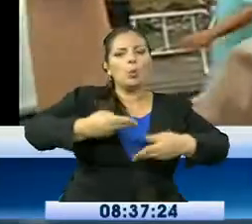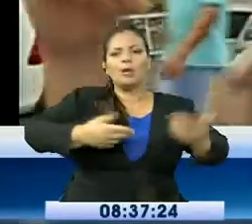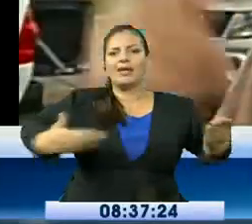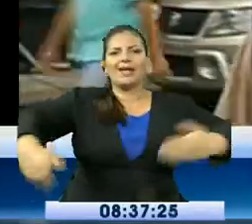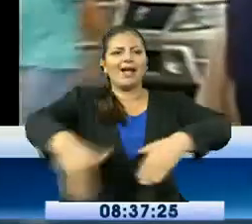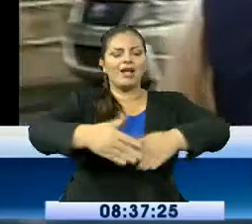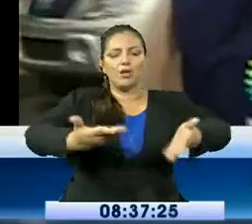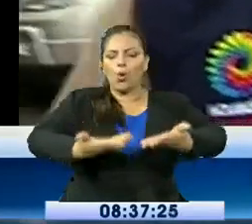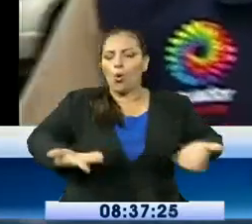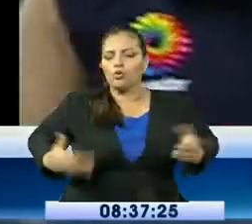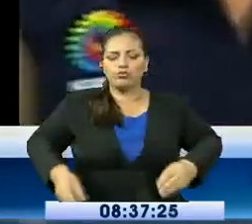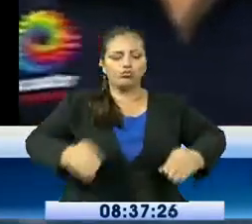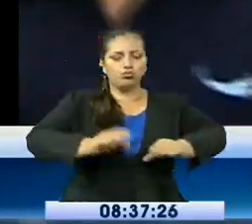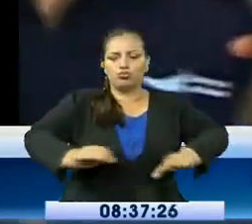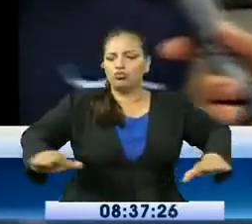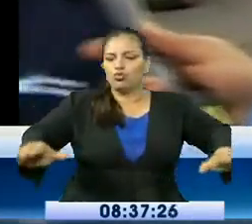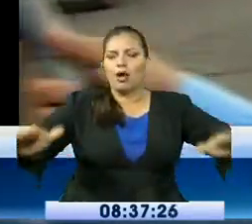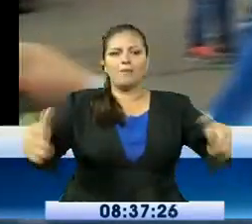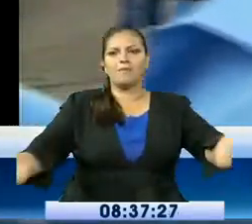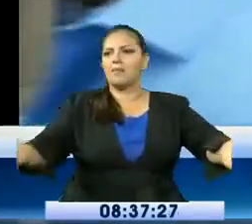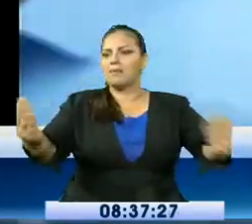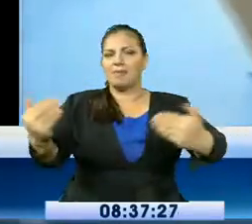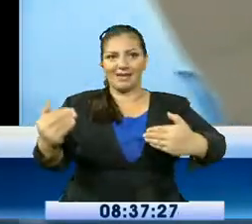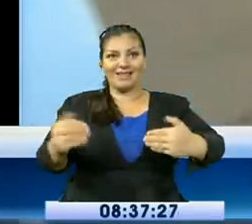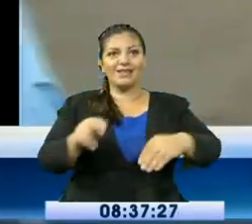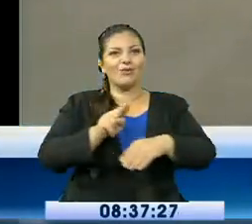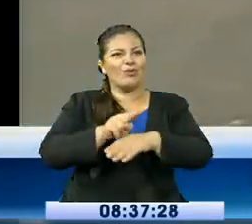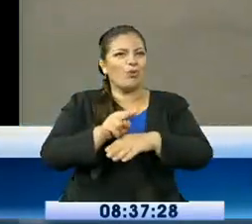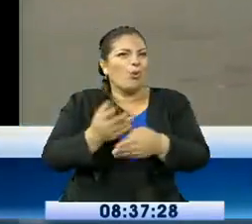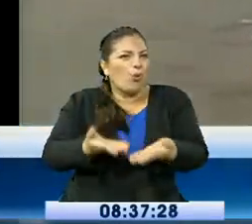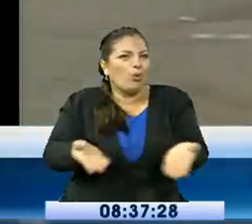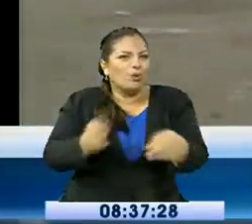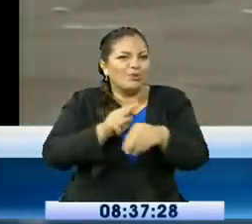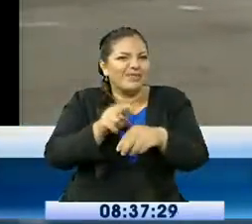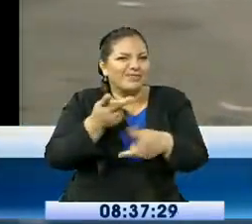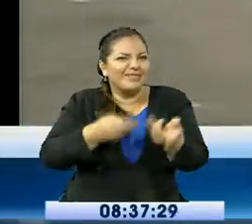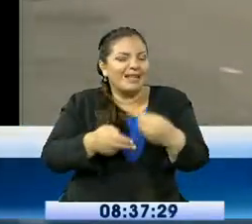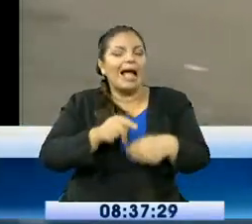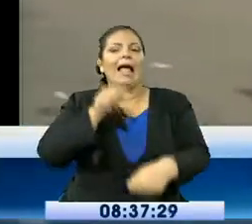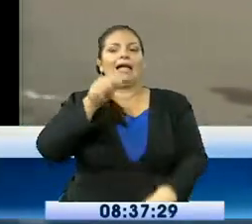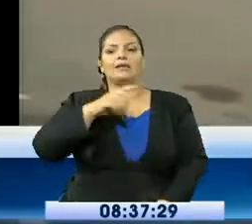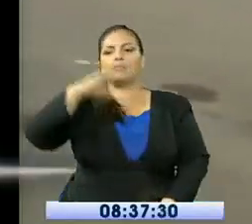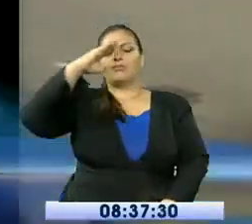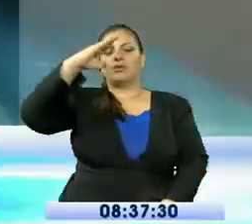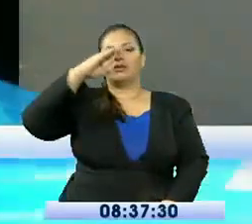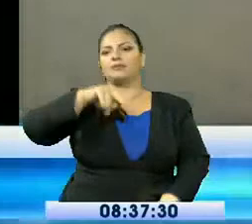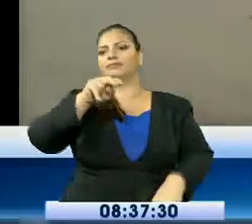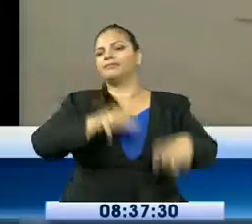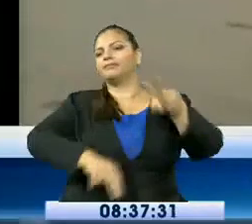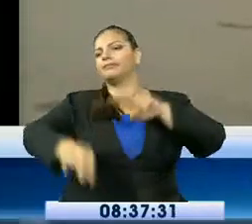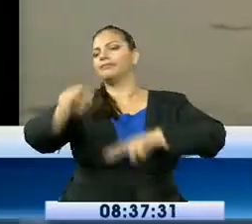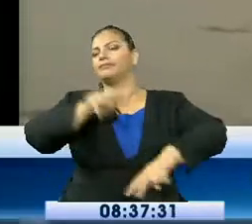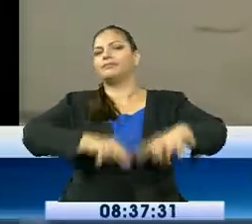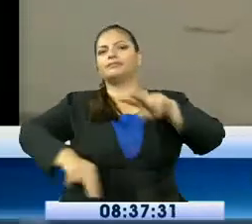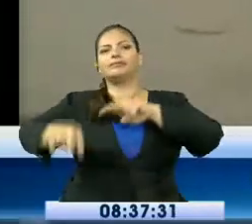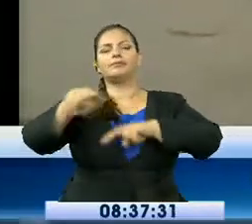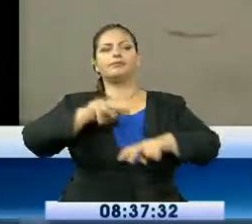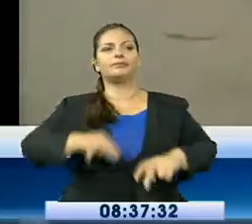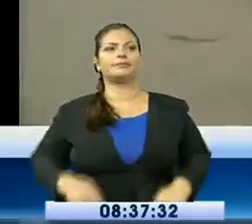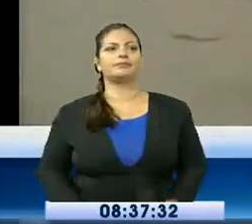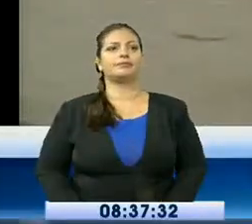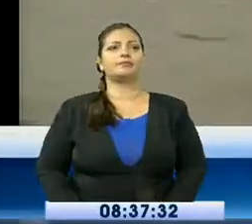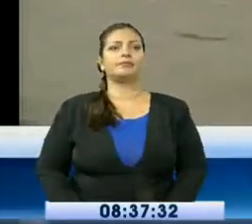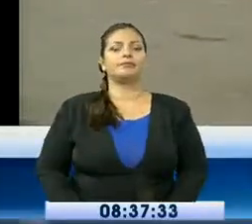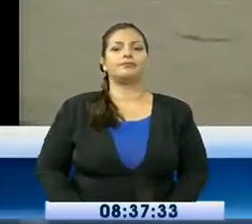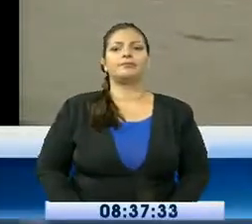del cisne porque debemos recordar que cisne tiene cinco subcircuitos entonces en cada subcircuito se han hecho operativos a diferentes horarios ya a motos